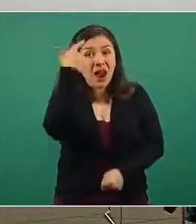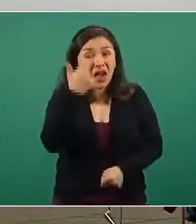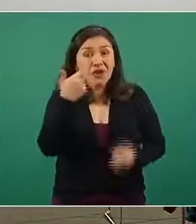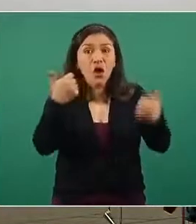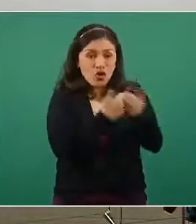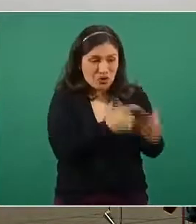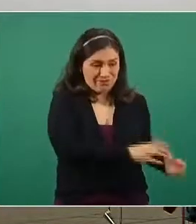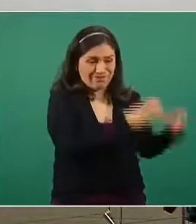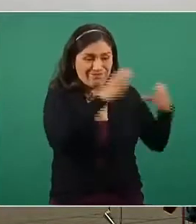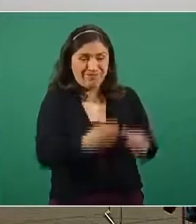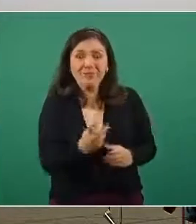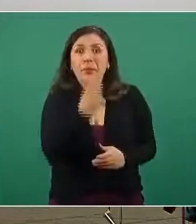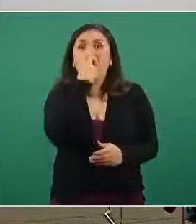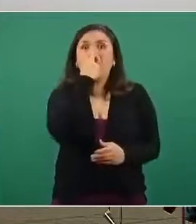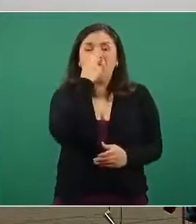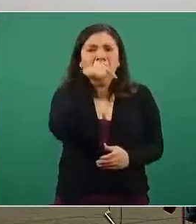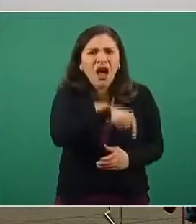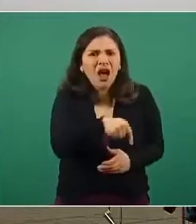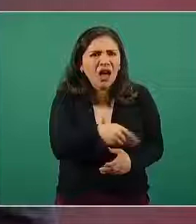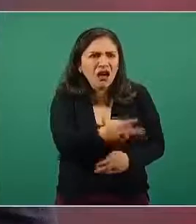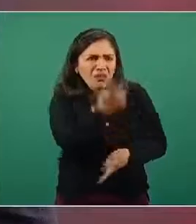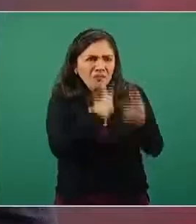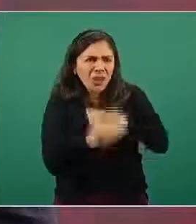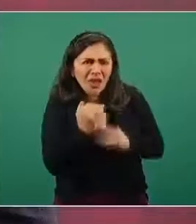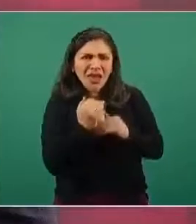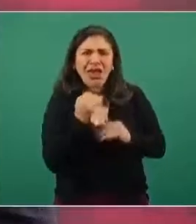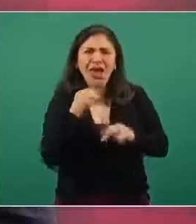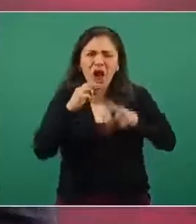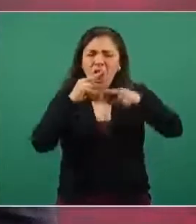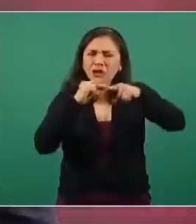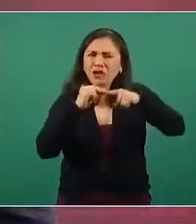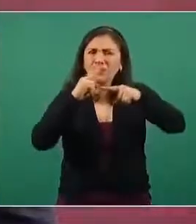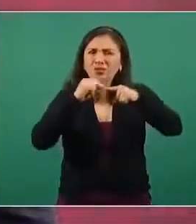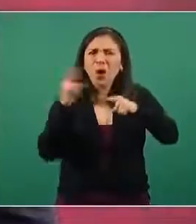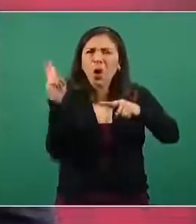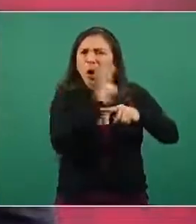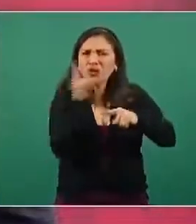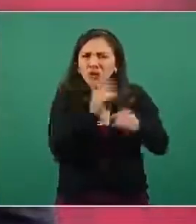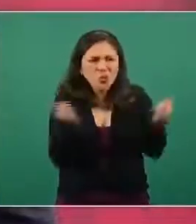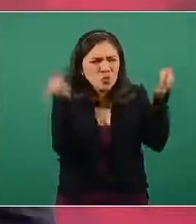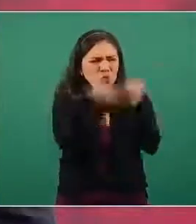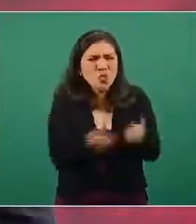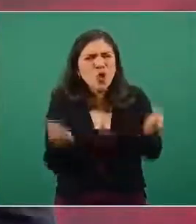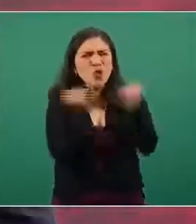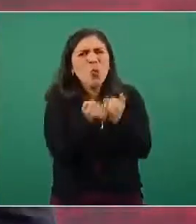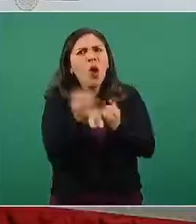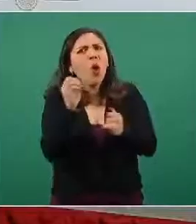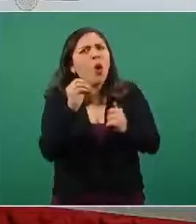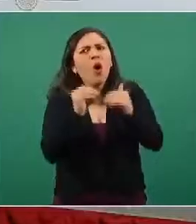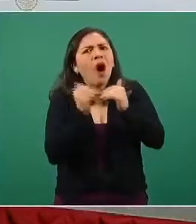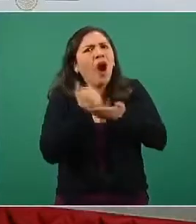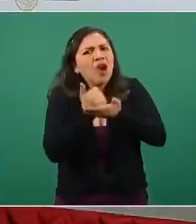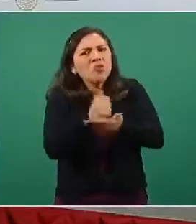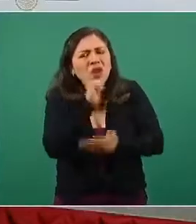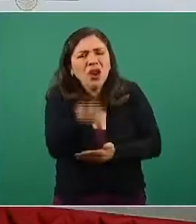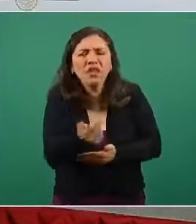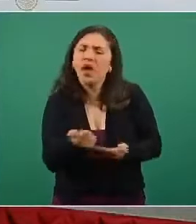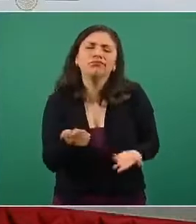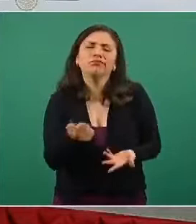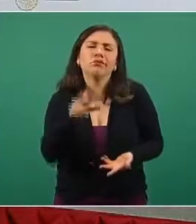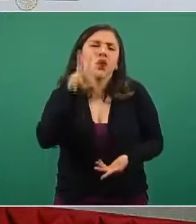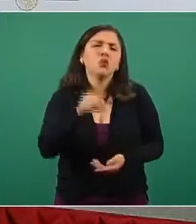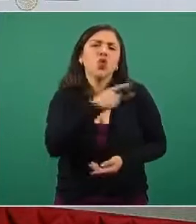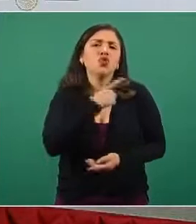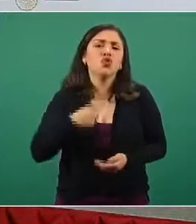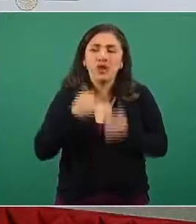dispositivo no estuviera generando el resultado esperado, pues definitivamente es una persona que no debería de estar más